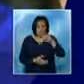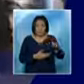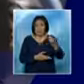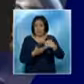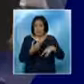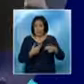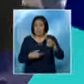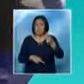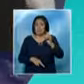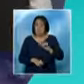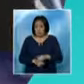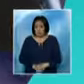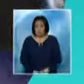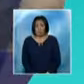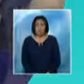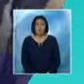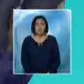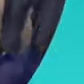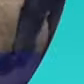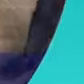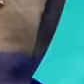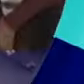acuerdes si no estás conmigo.